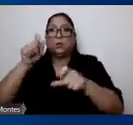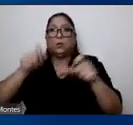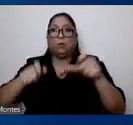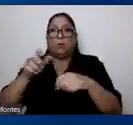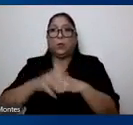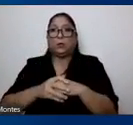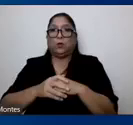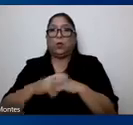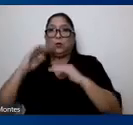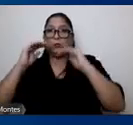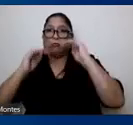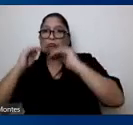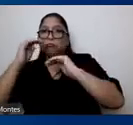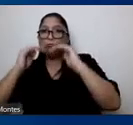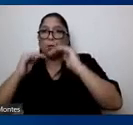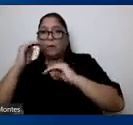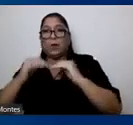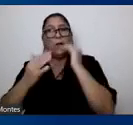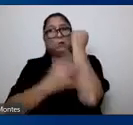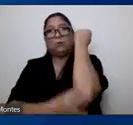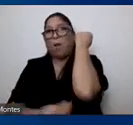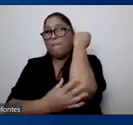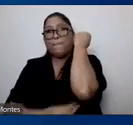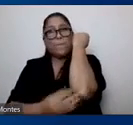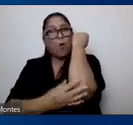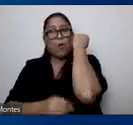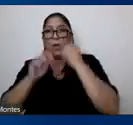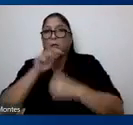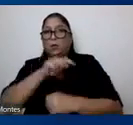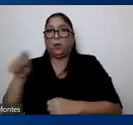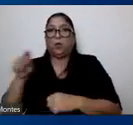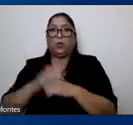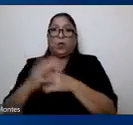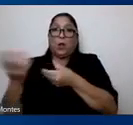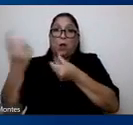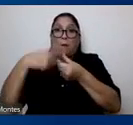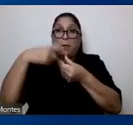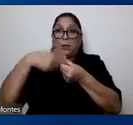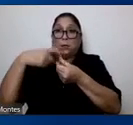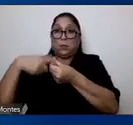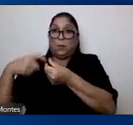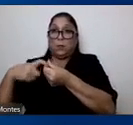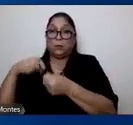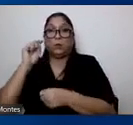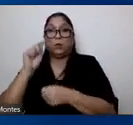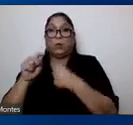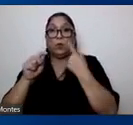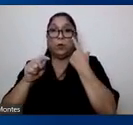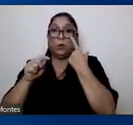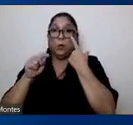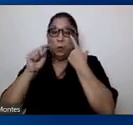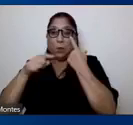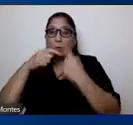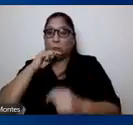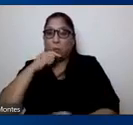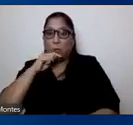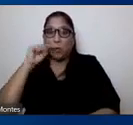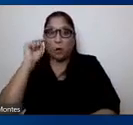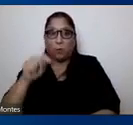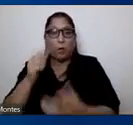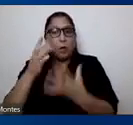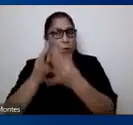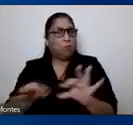con niveles amplios de pobreza, en donde la participación de Marilena Moyano fue importantísimo para